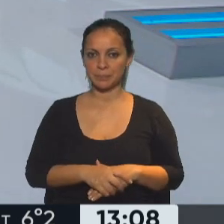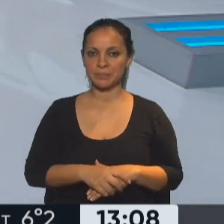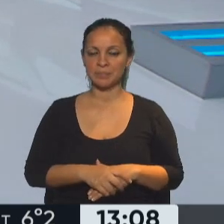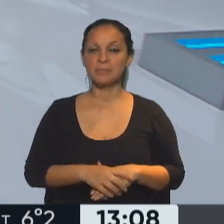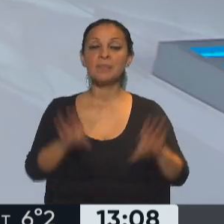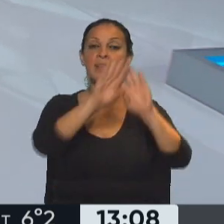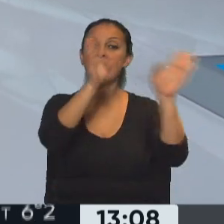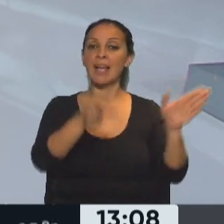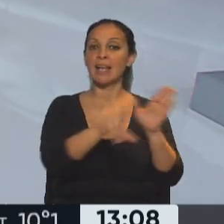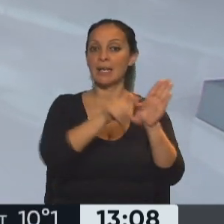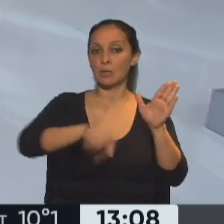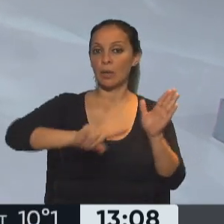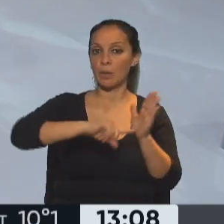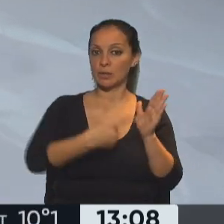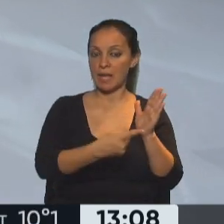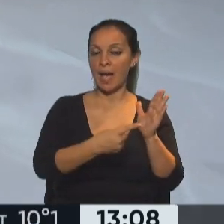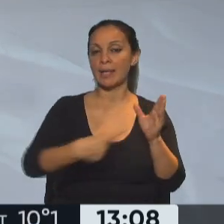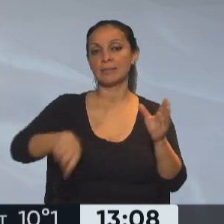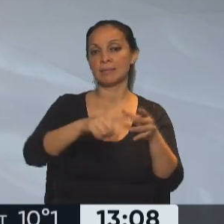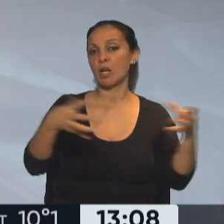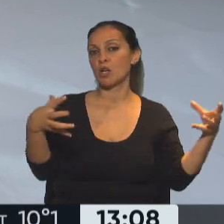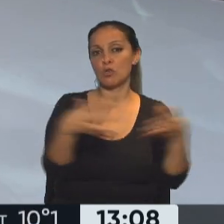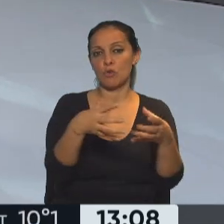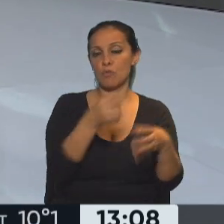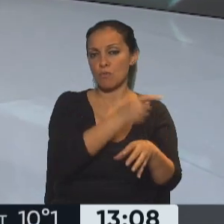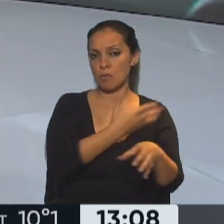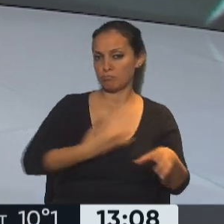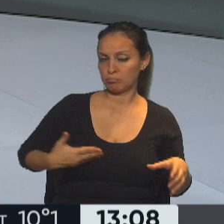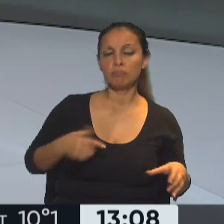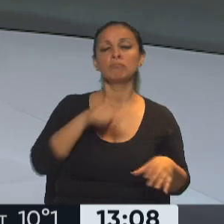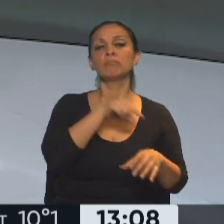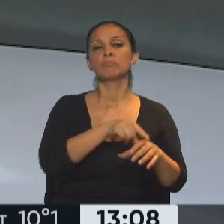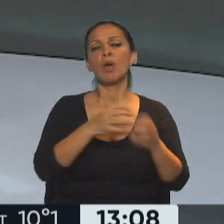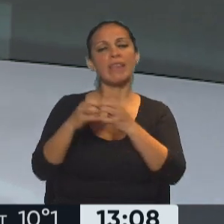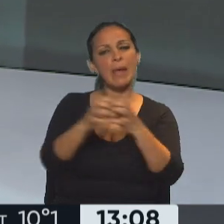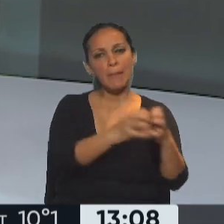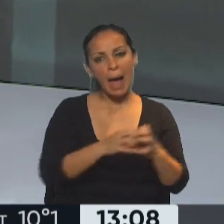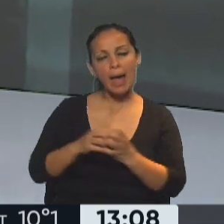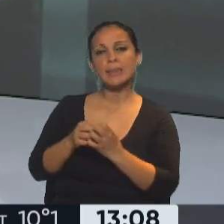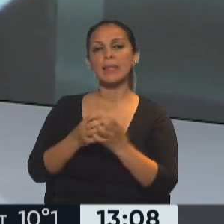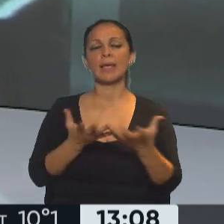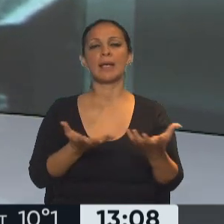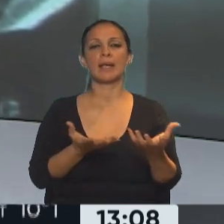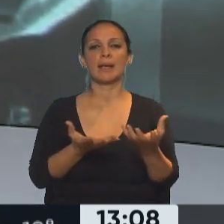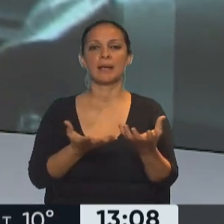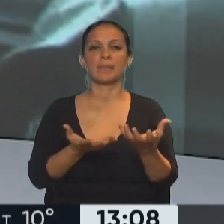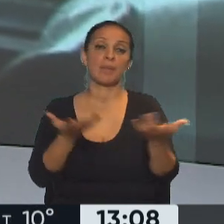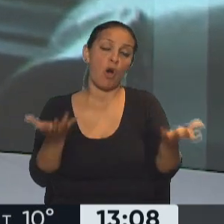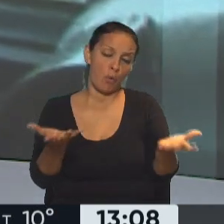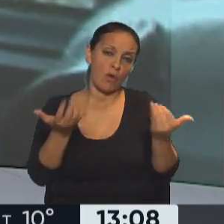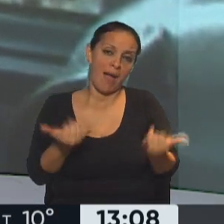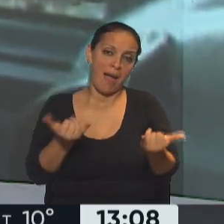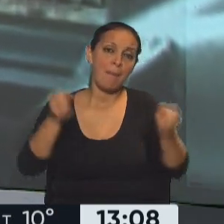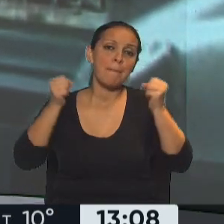En la legislatura de la Ciudad de Buenos Aires, el oficialismo, luego del debate y luego de generar, sin dudas, diferentes